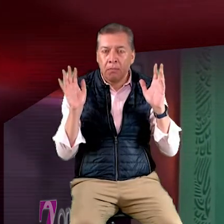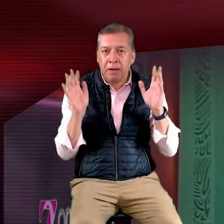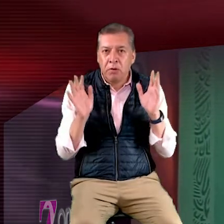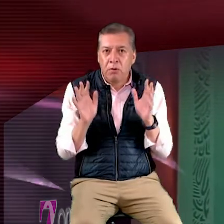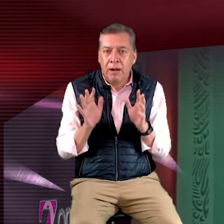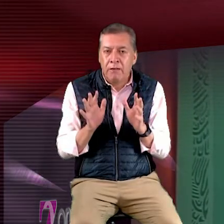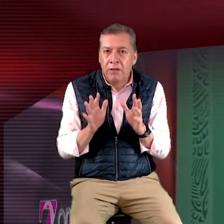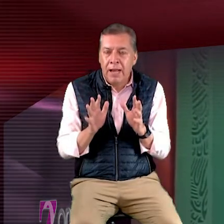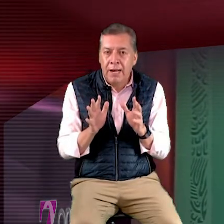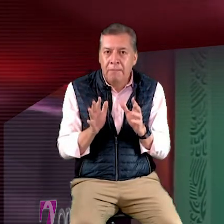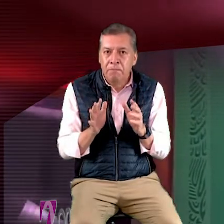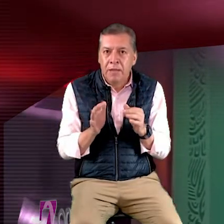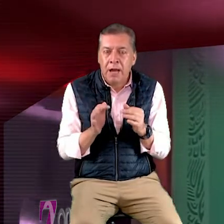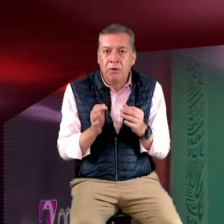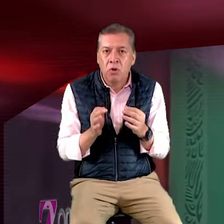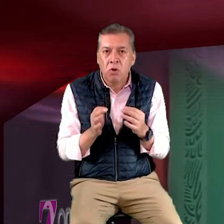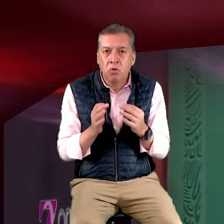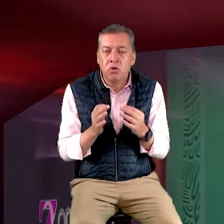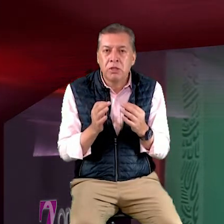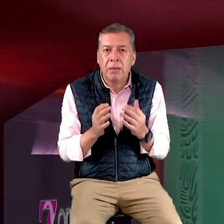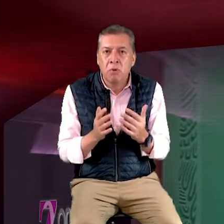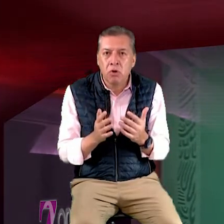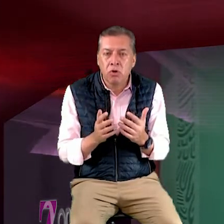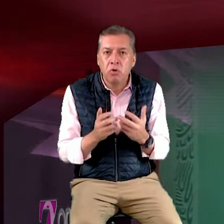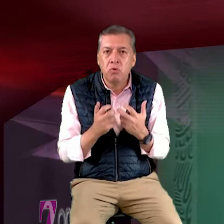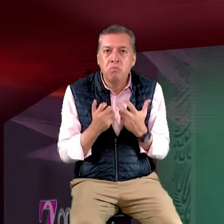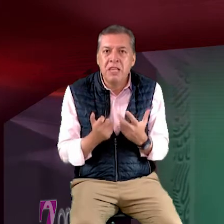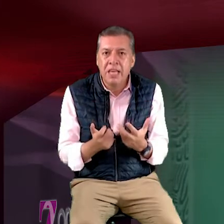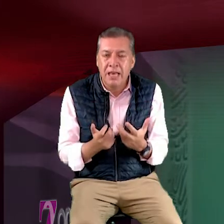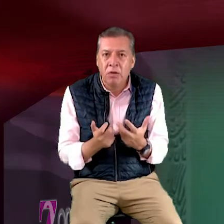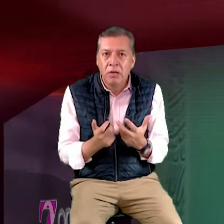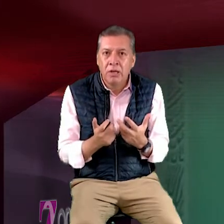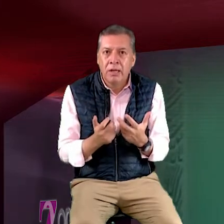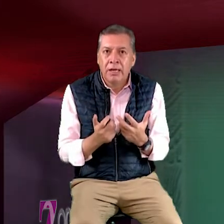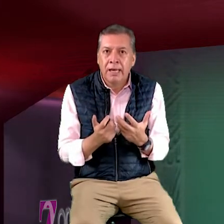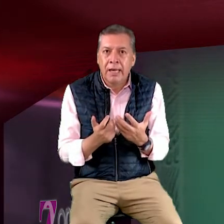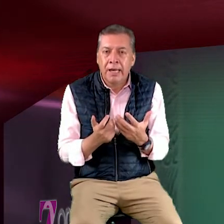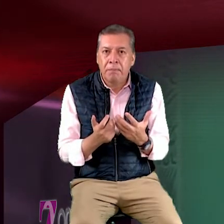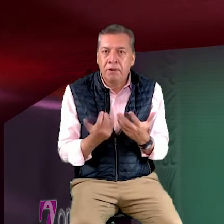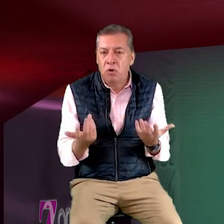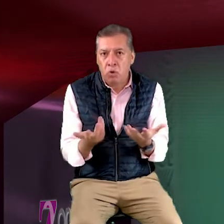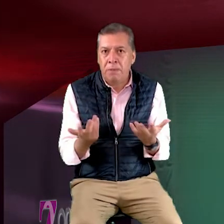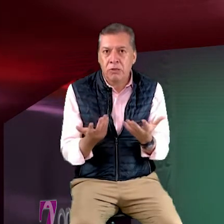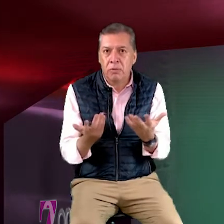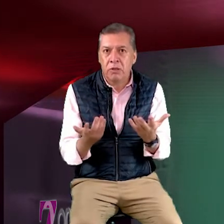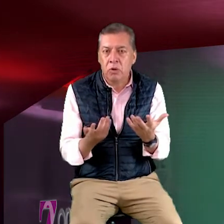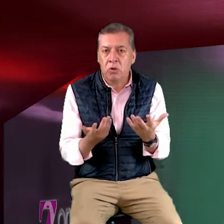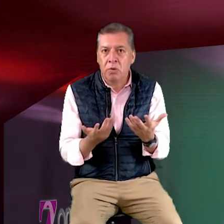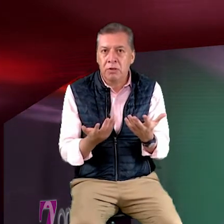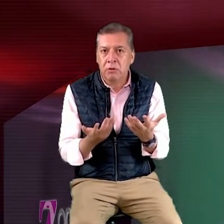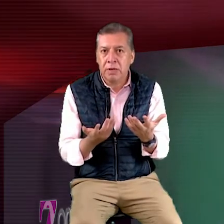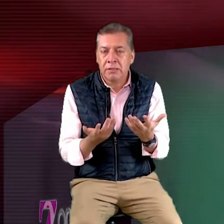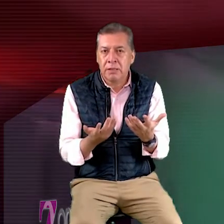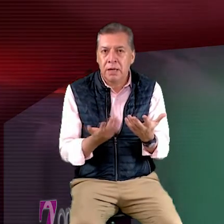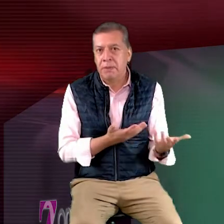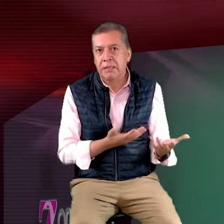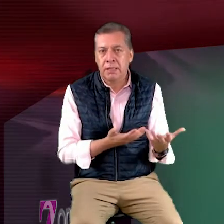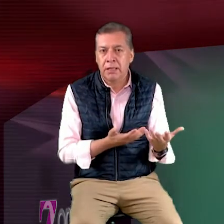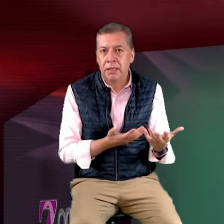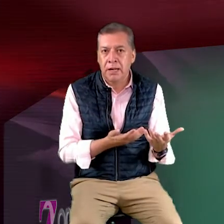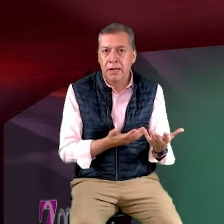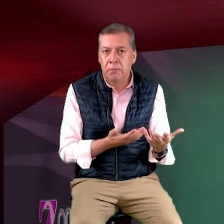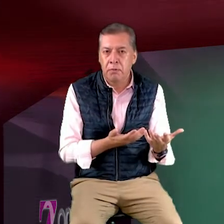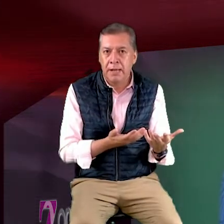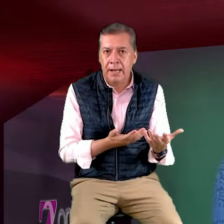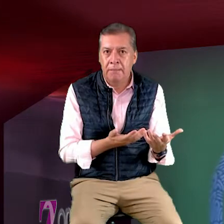pero al final habló con un temor con un miedo que preocupa sobre todo cuando es el